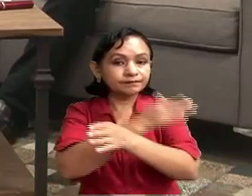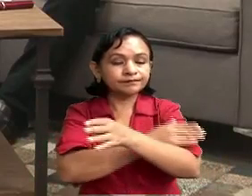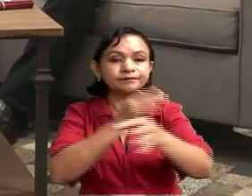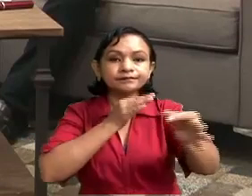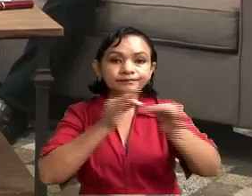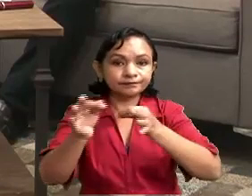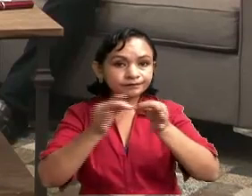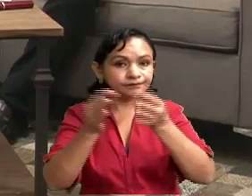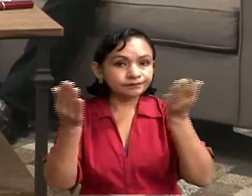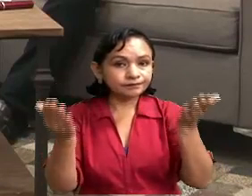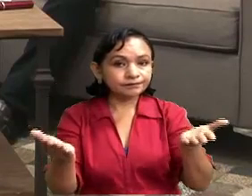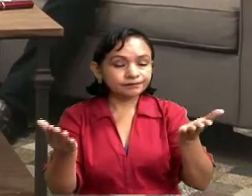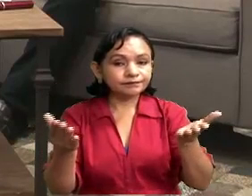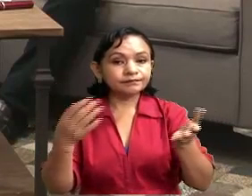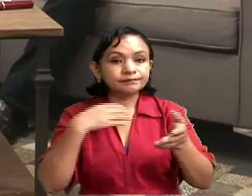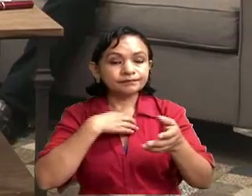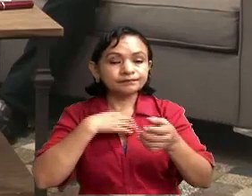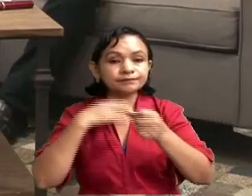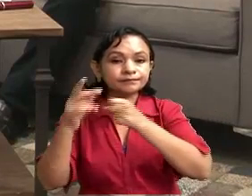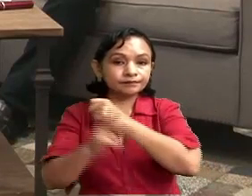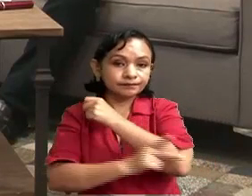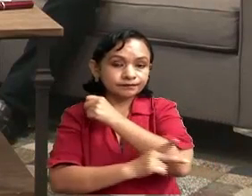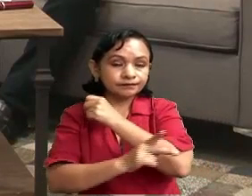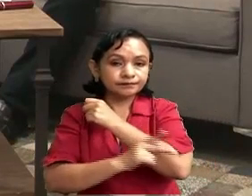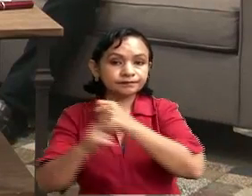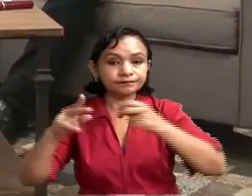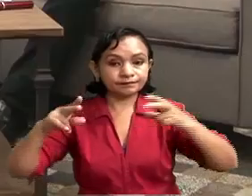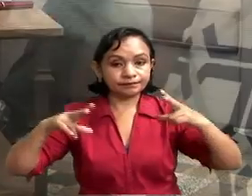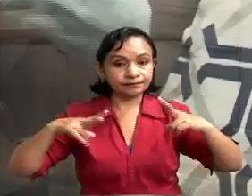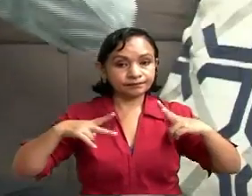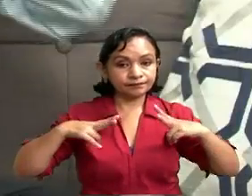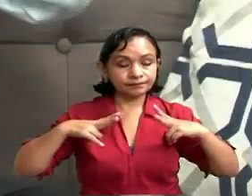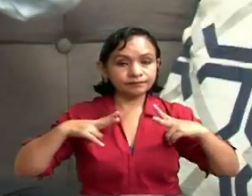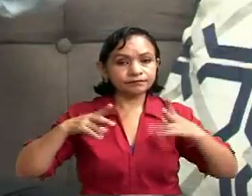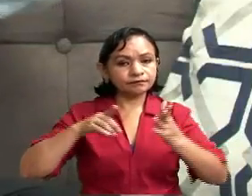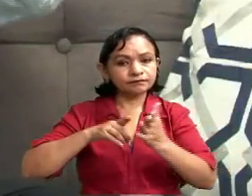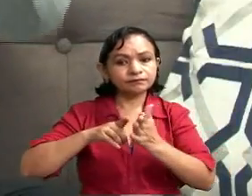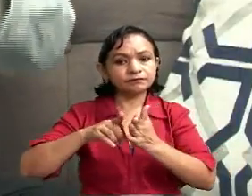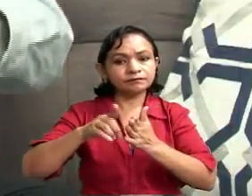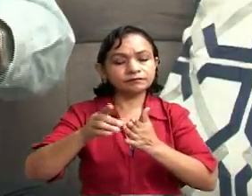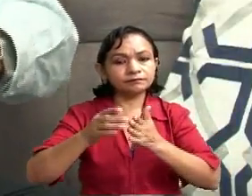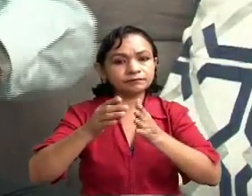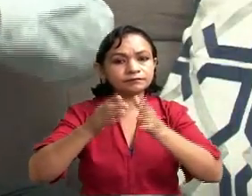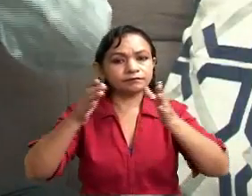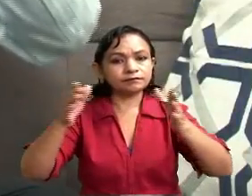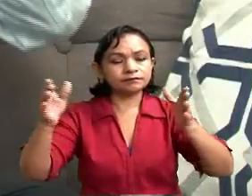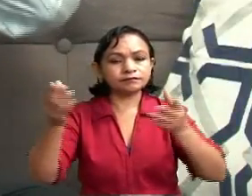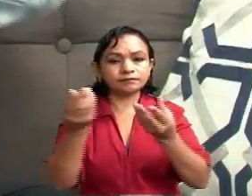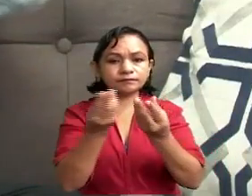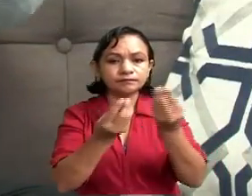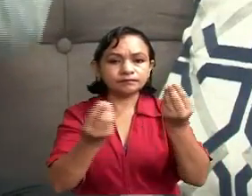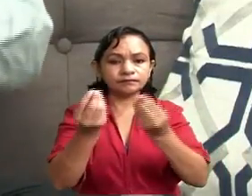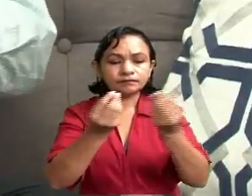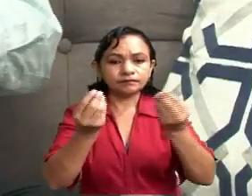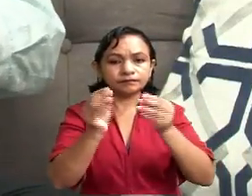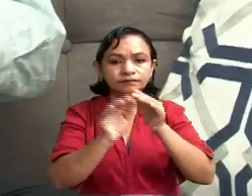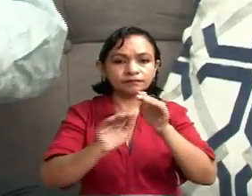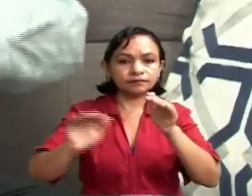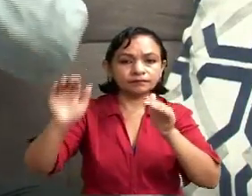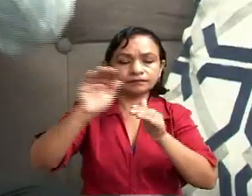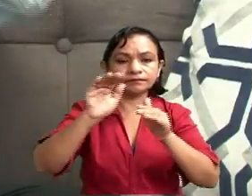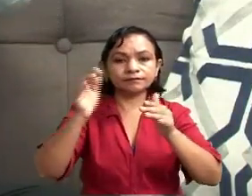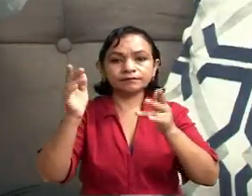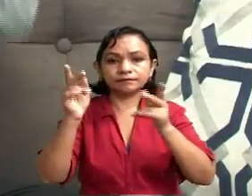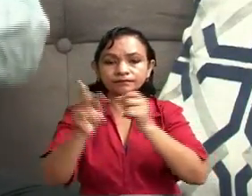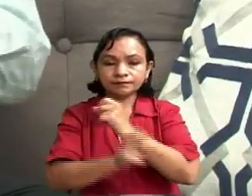inicio, nuestro país antes de abril traía un rumbo de crecimiento económico, de mayor inversión